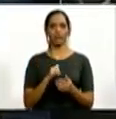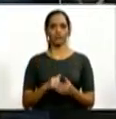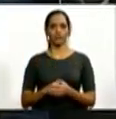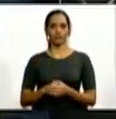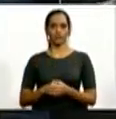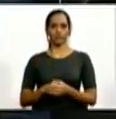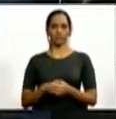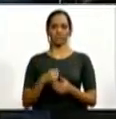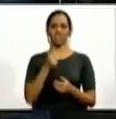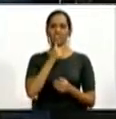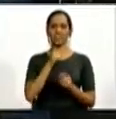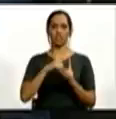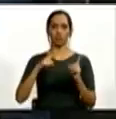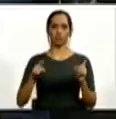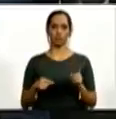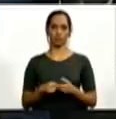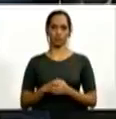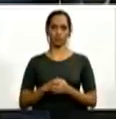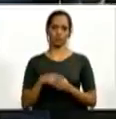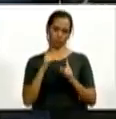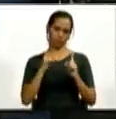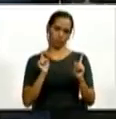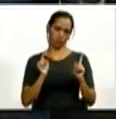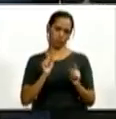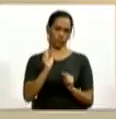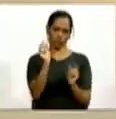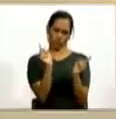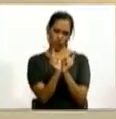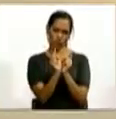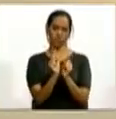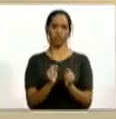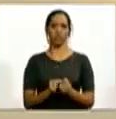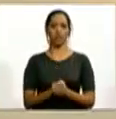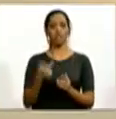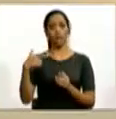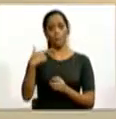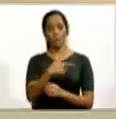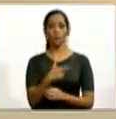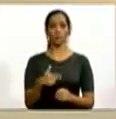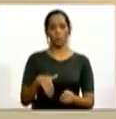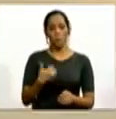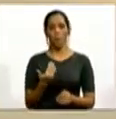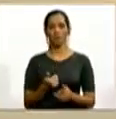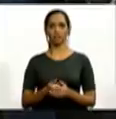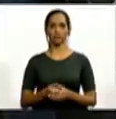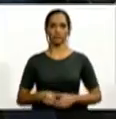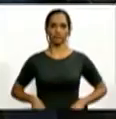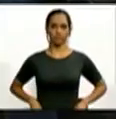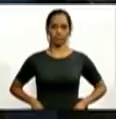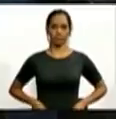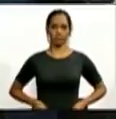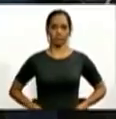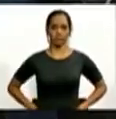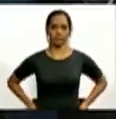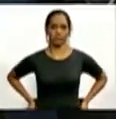se electrocuta? Bueno, un corrientacito, pues. Corrientacito ahí al sector transporte, puede ser.